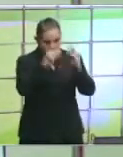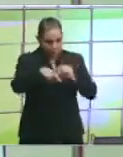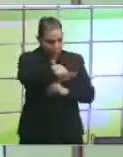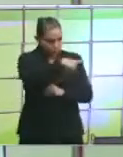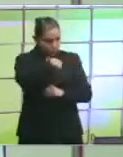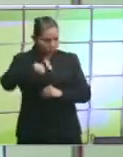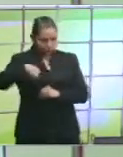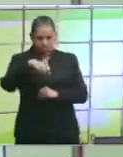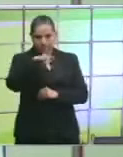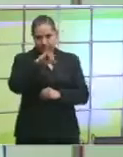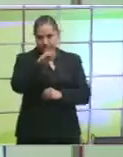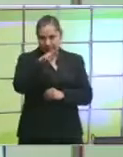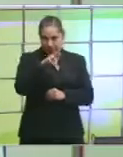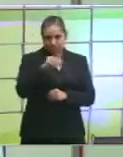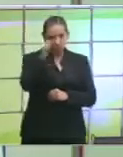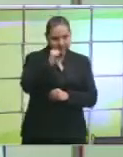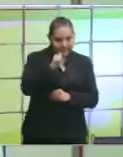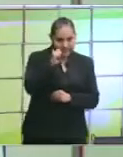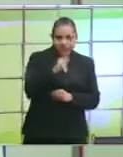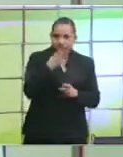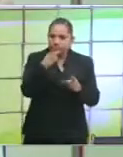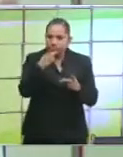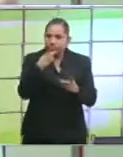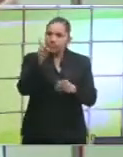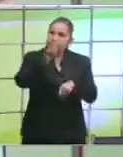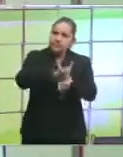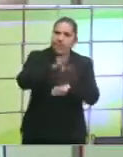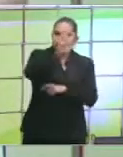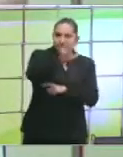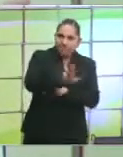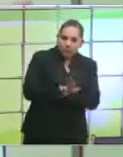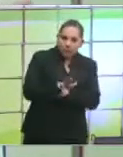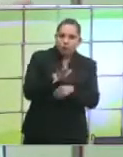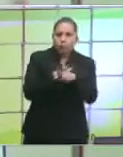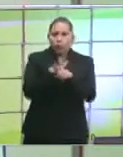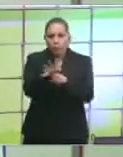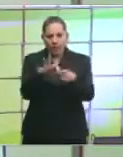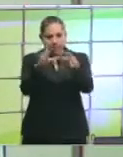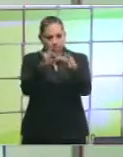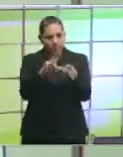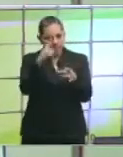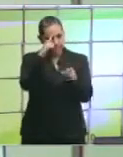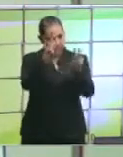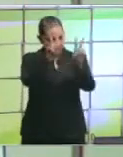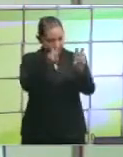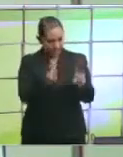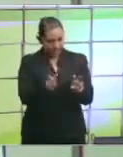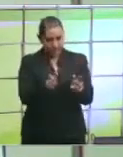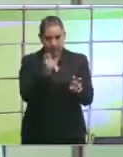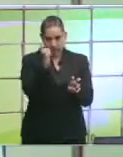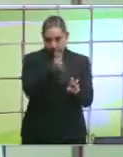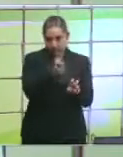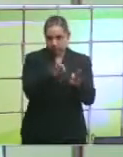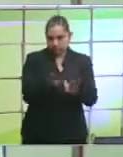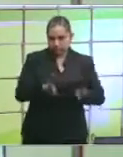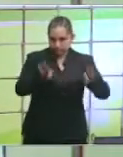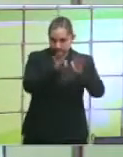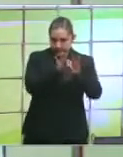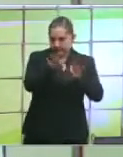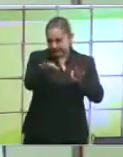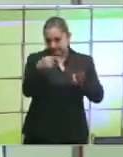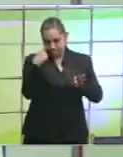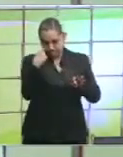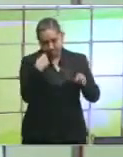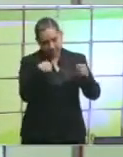de la cuenta de cada miércoles cuáles son los asuntos que consideramos razonablemente relevantes se los identificamos en algunas ocasiones